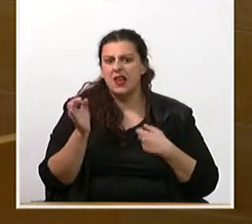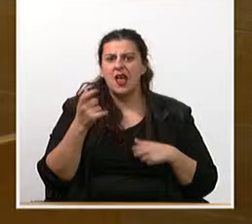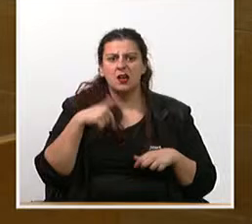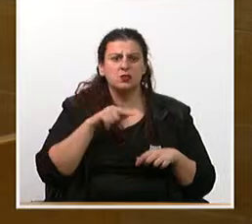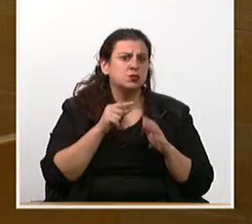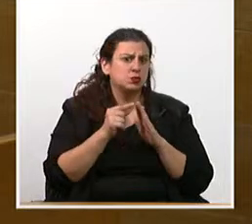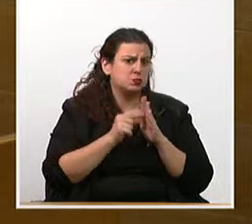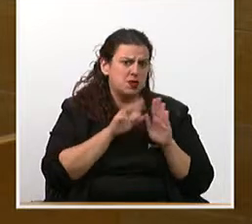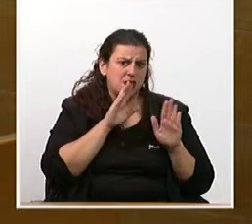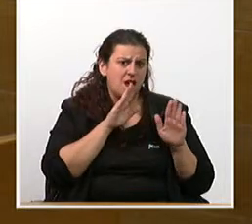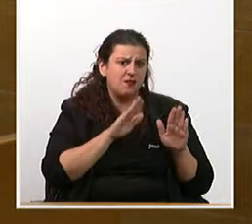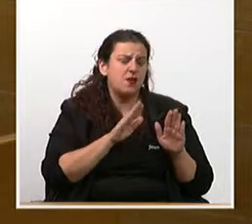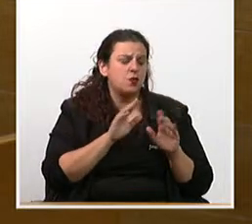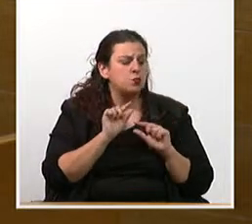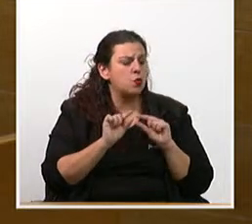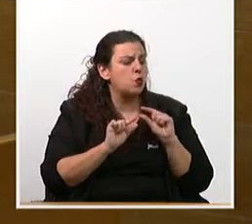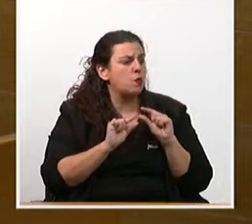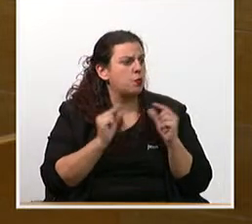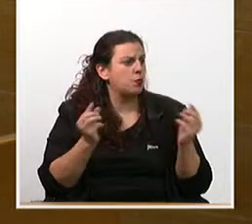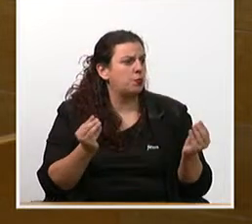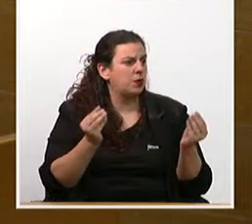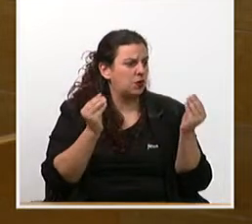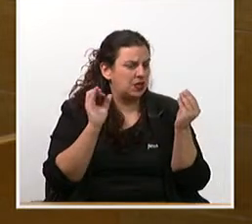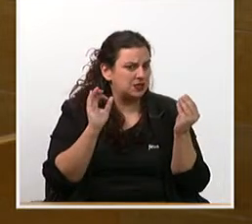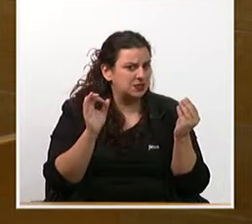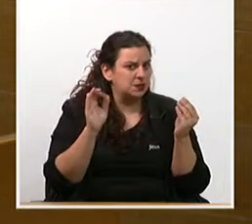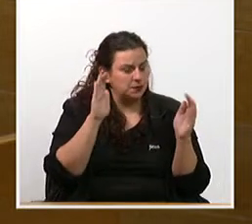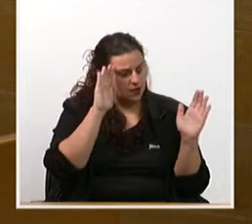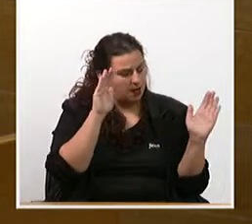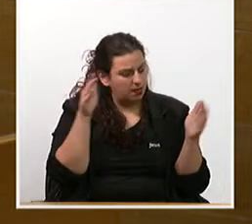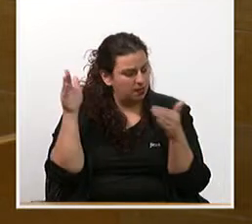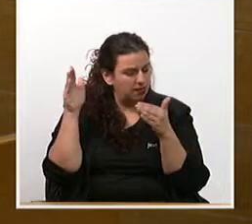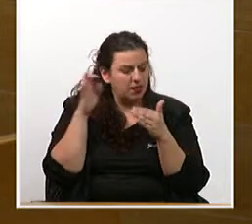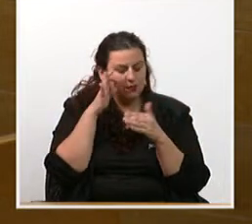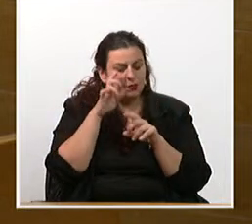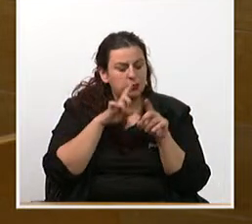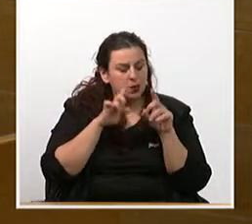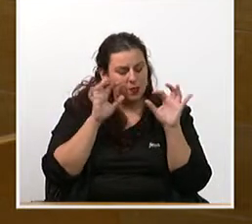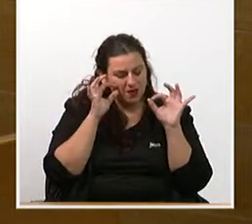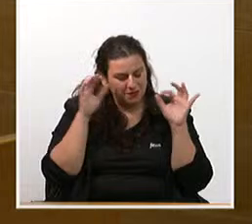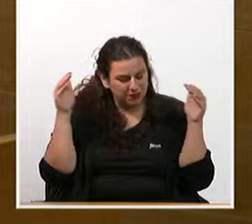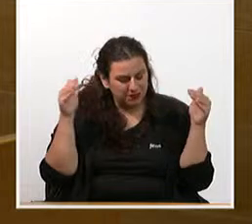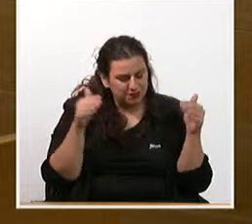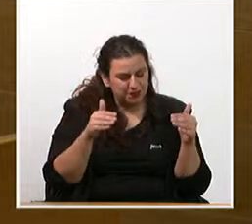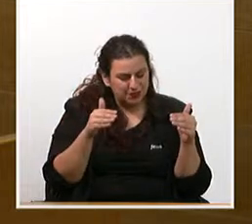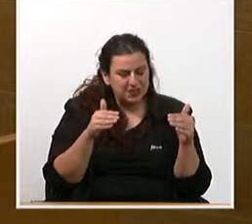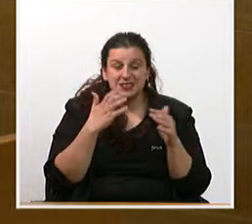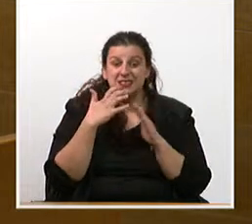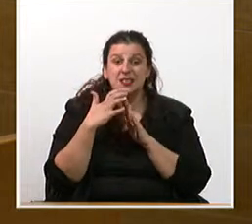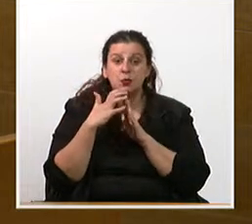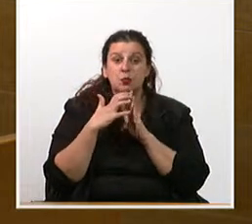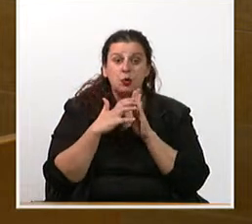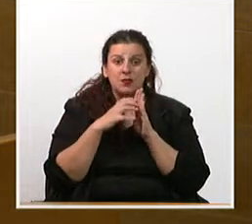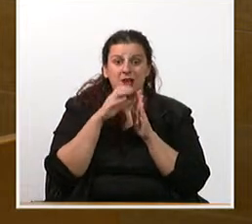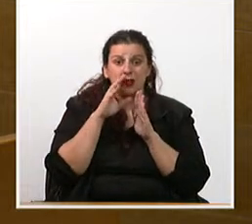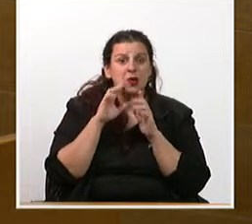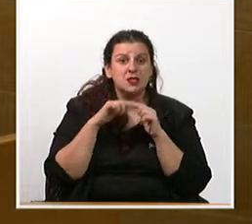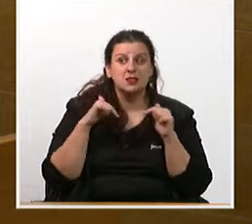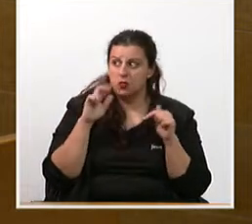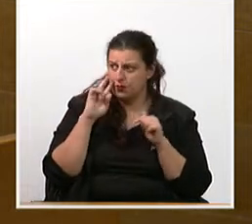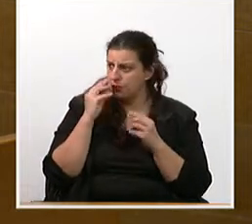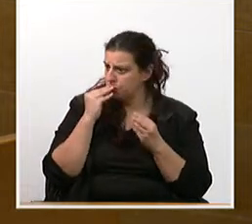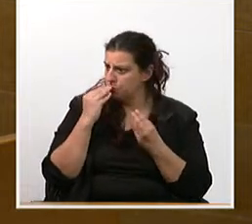toda piedra c pared estamos desviando la atención del problema real eliminar estas bonificaciones e Insisto que nos parece